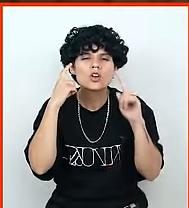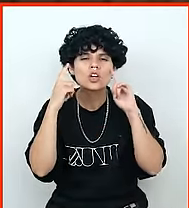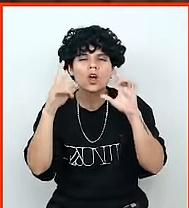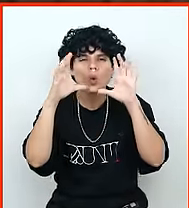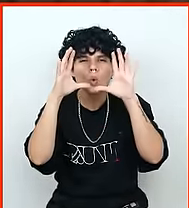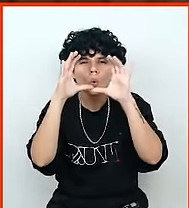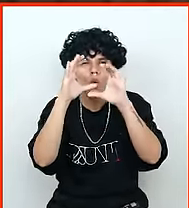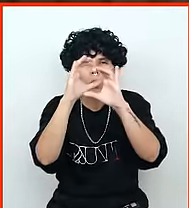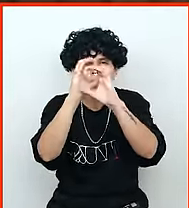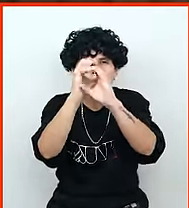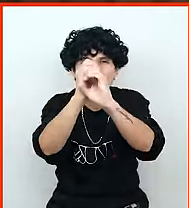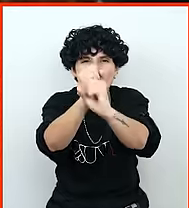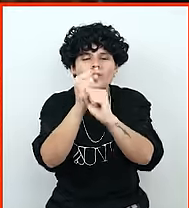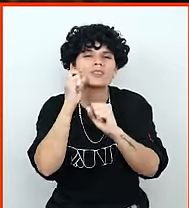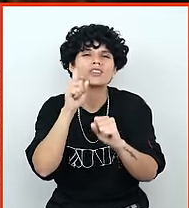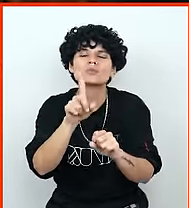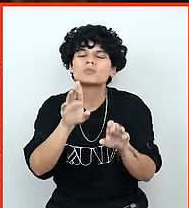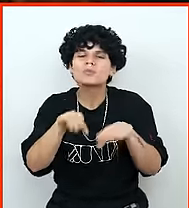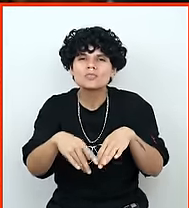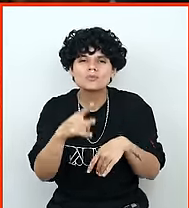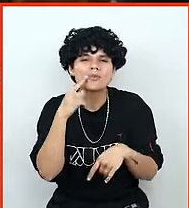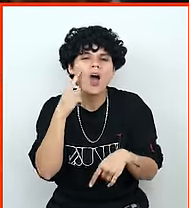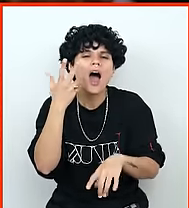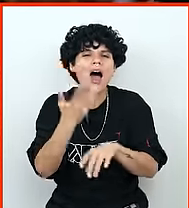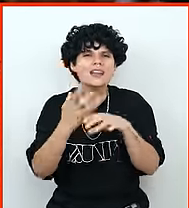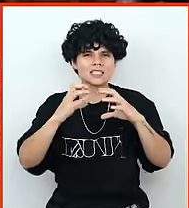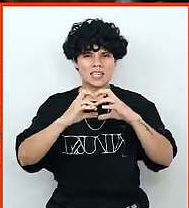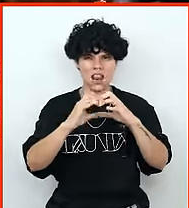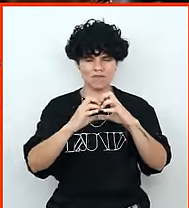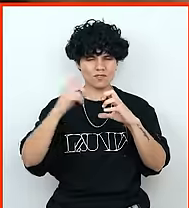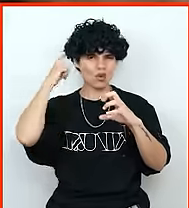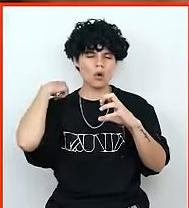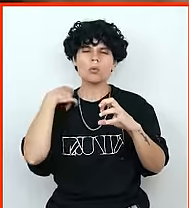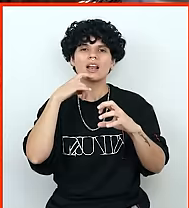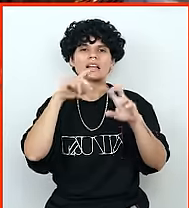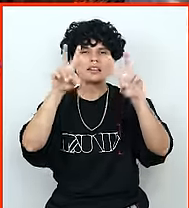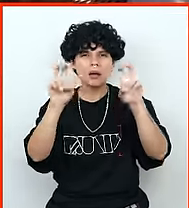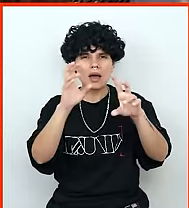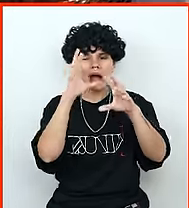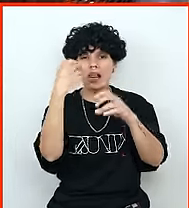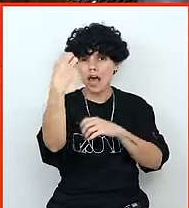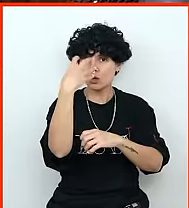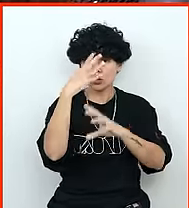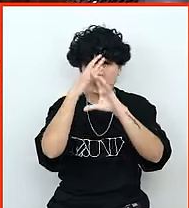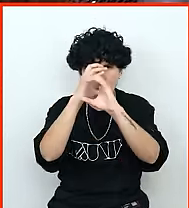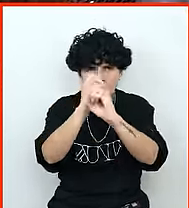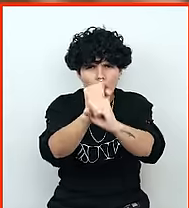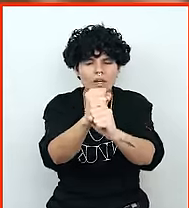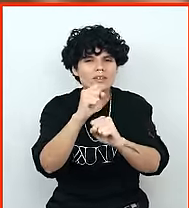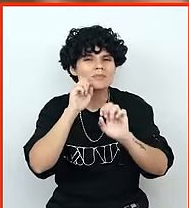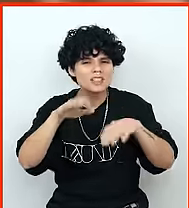de luz. Pero tengo entendido que hay otra explicación a nivel del sistema nervioso central que podrían explicar por qué se ve la luz. Entonces no sabría decirte